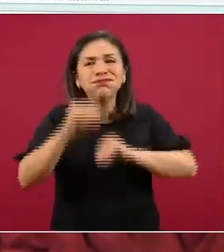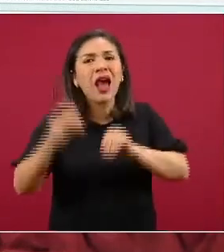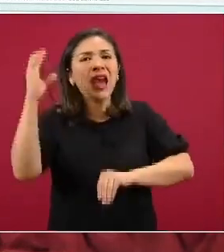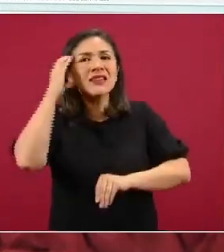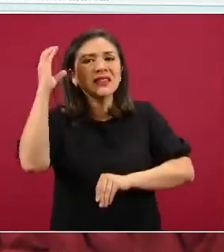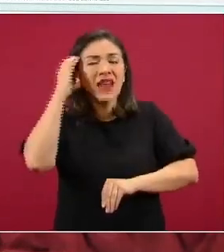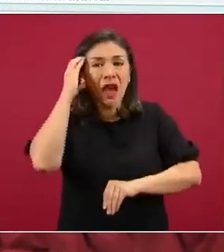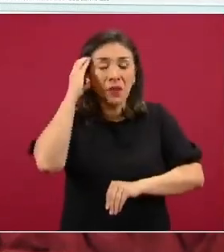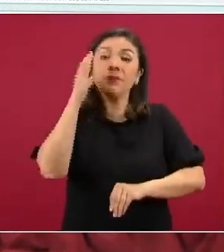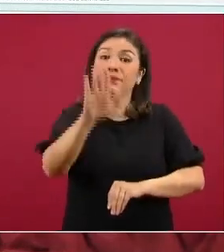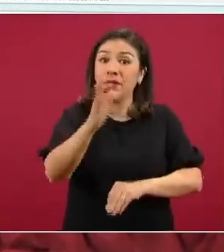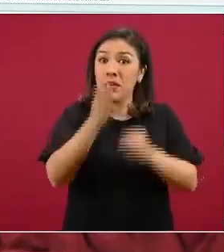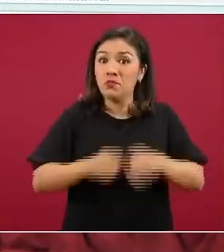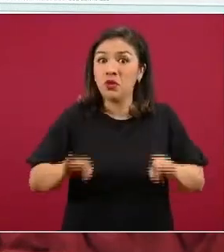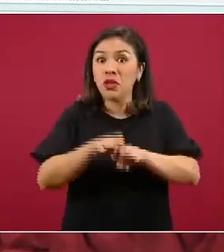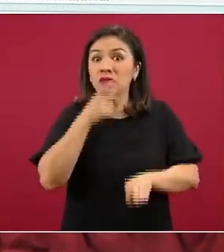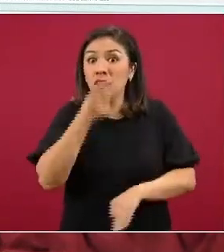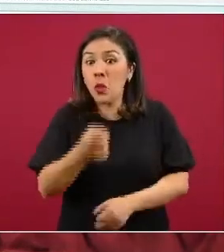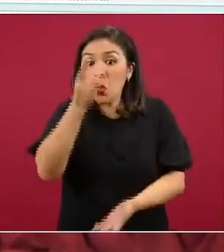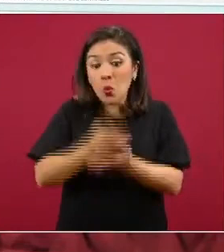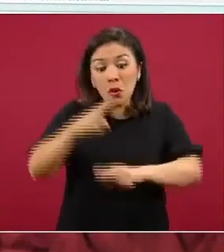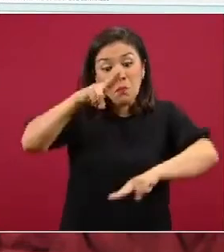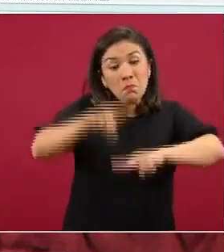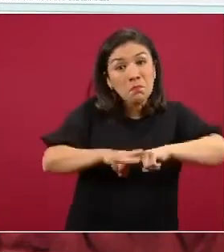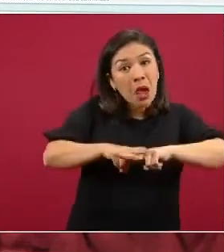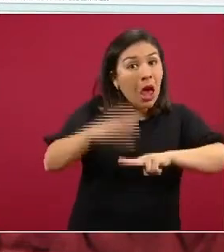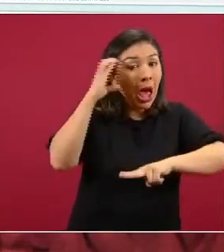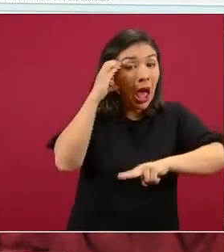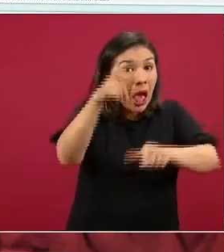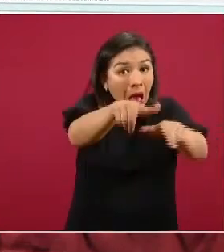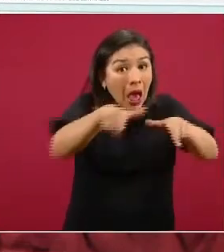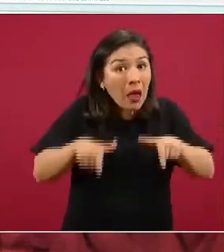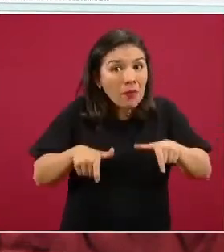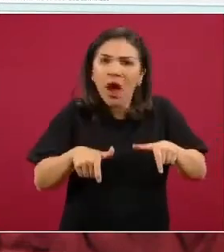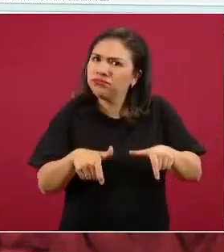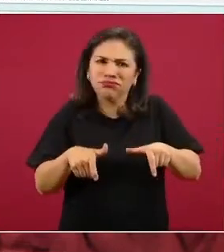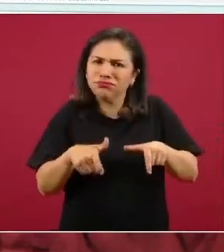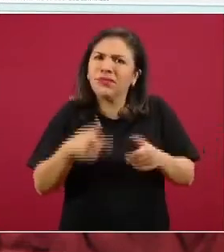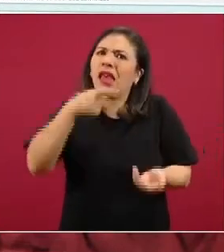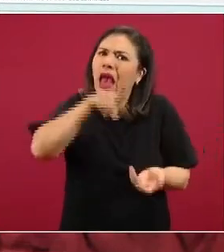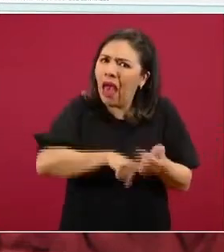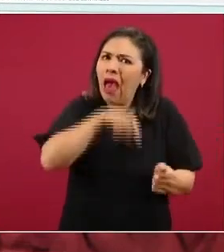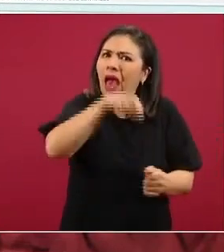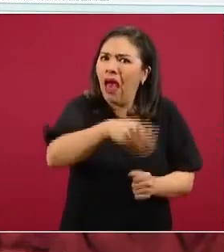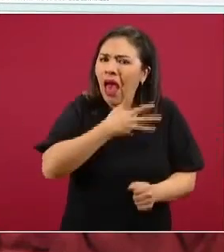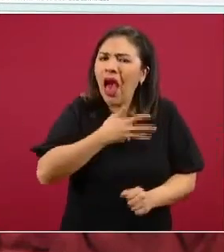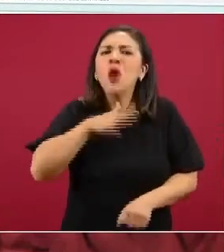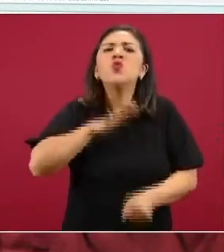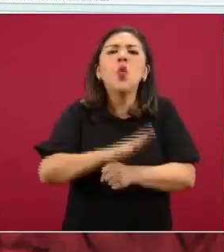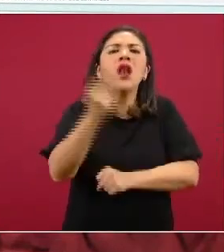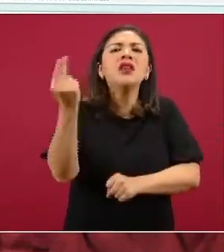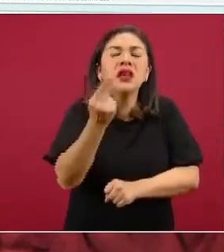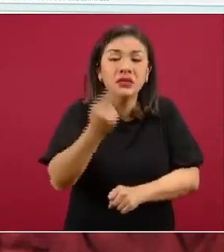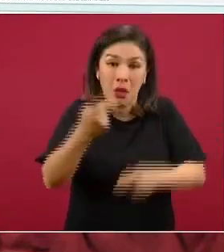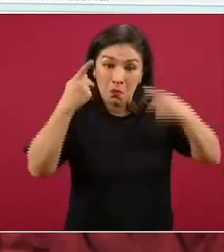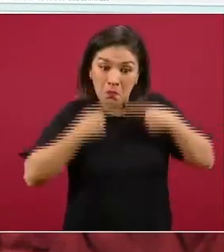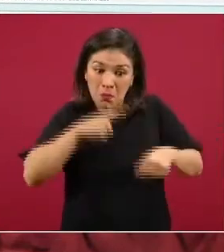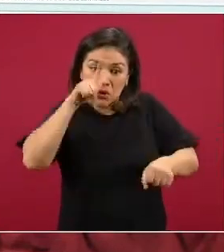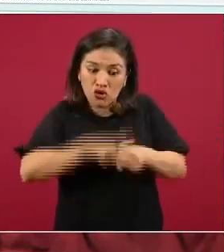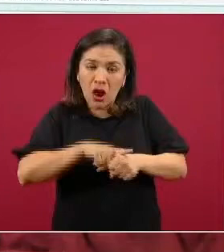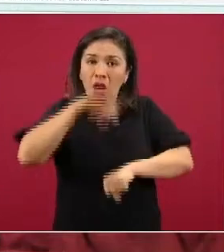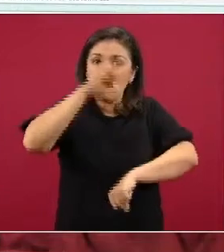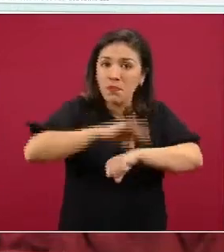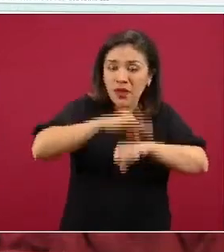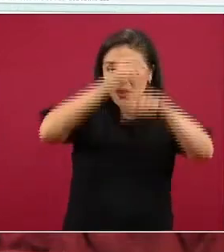hablamos de camas es importante que no es solamente la cama física, sino que las camas con todo lo necesario, personal,